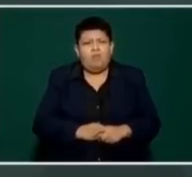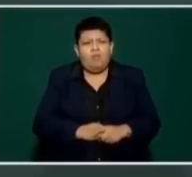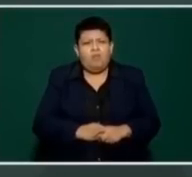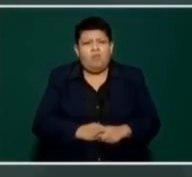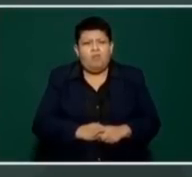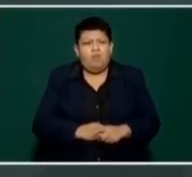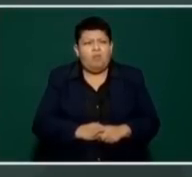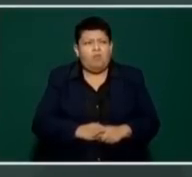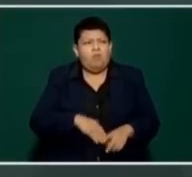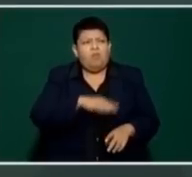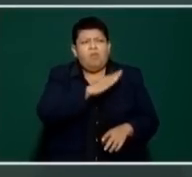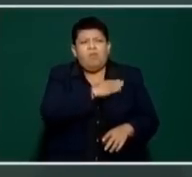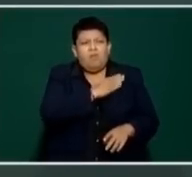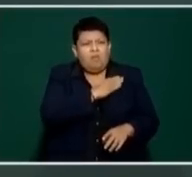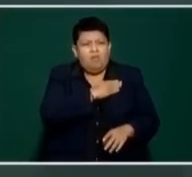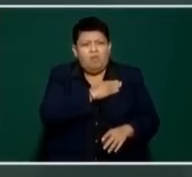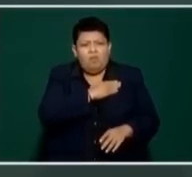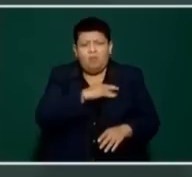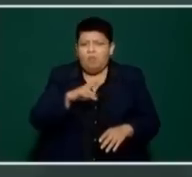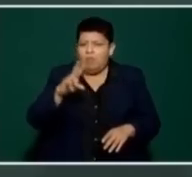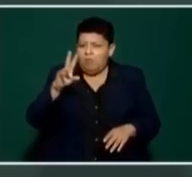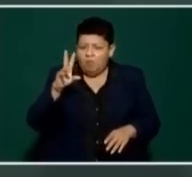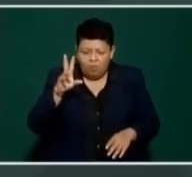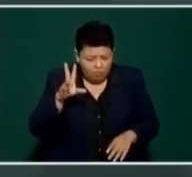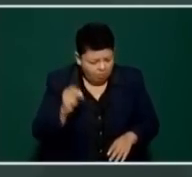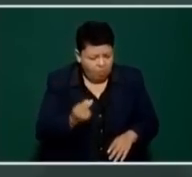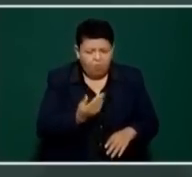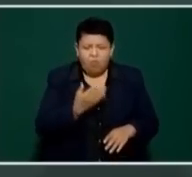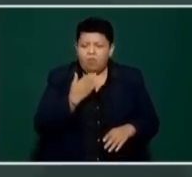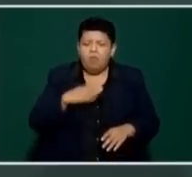no vamos a permitir corrupción